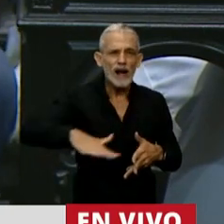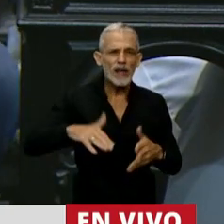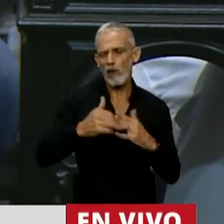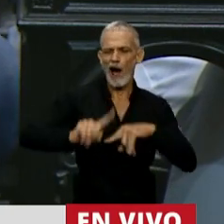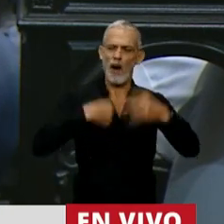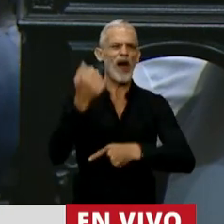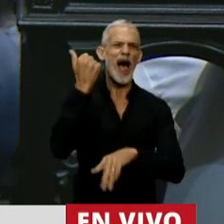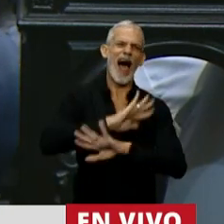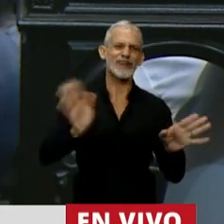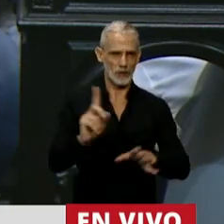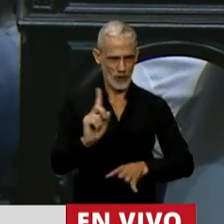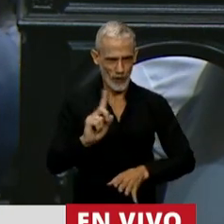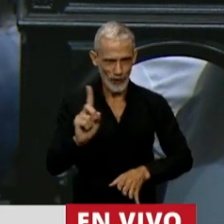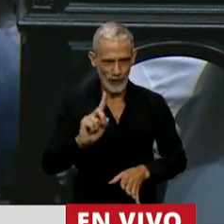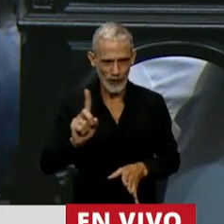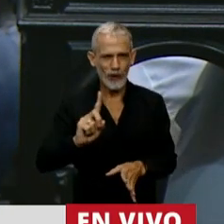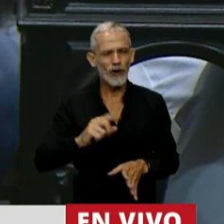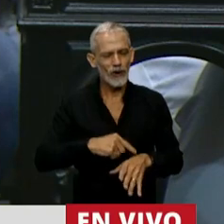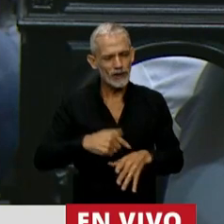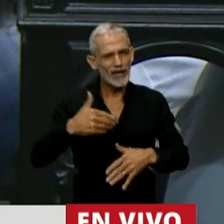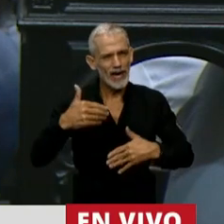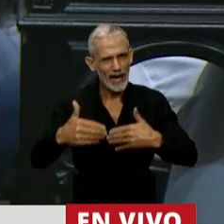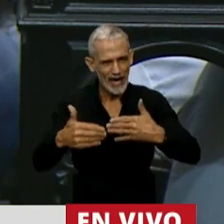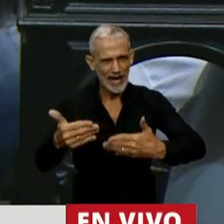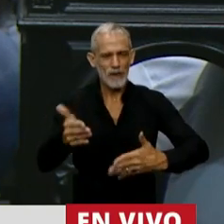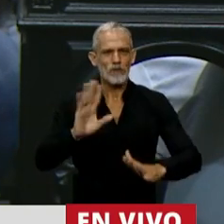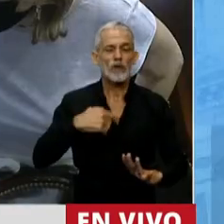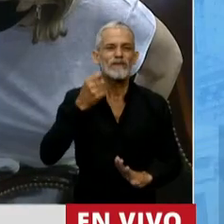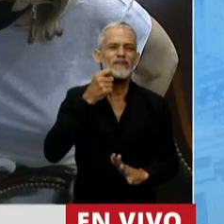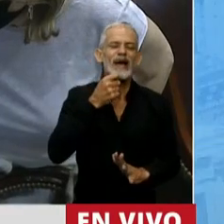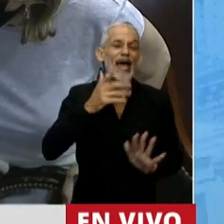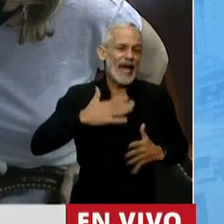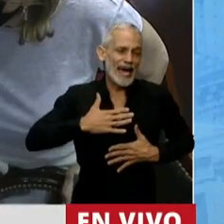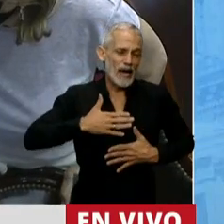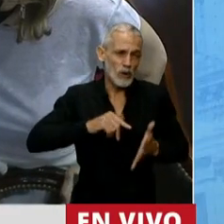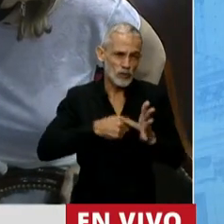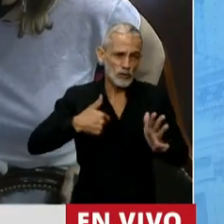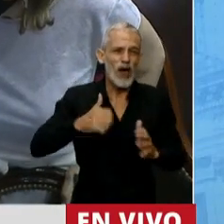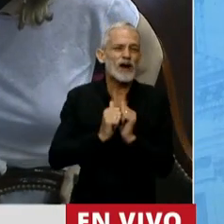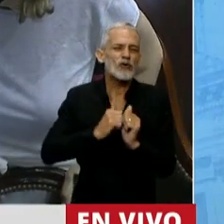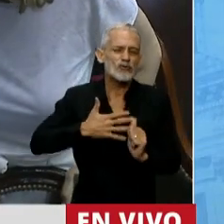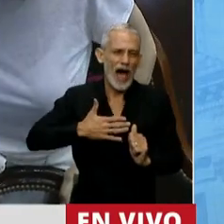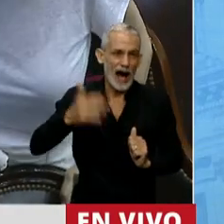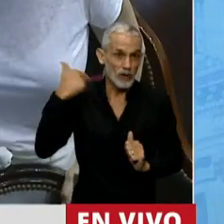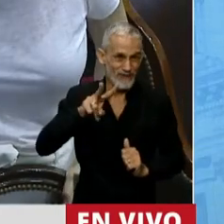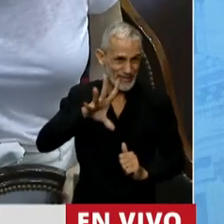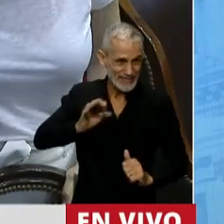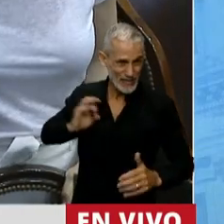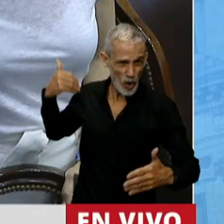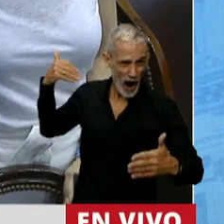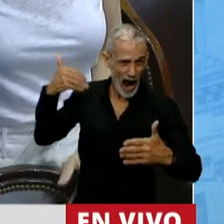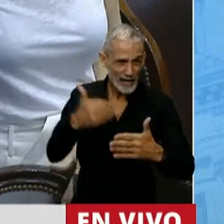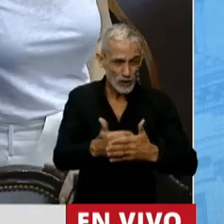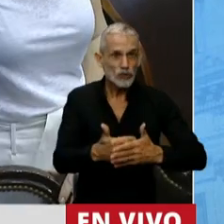construye de un día para el otro. Por eso quiero mencionar el ejemplo de mi ciudad, la ciudad de Rosario, donde hace 25